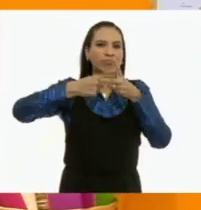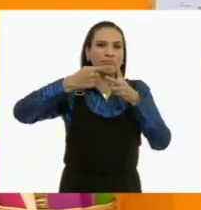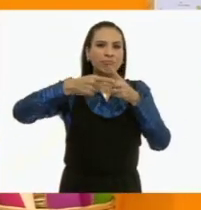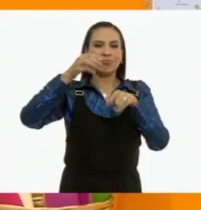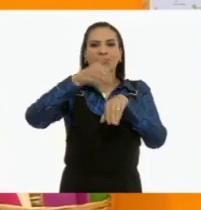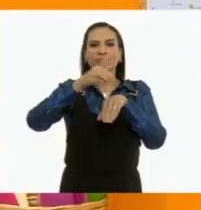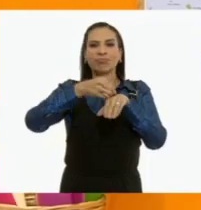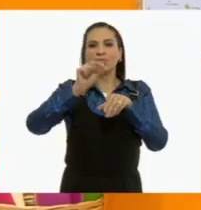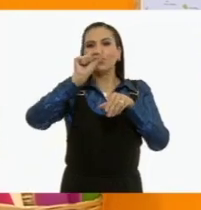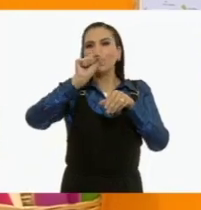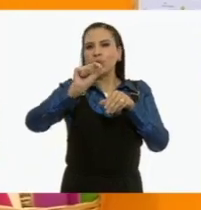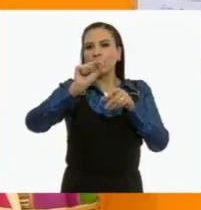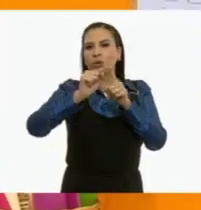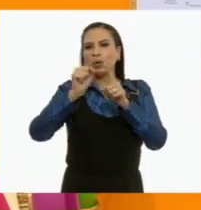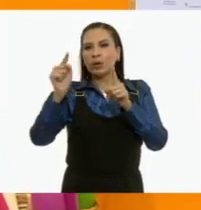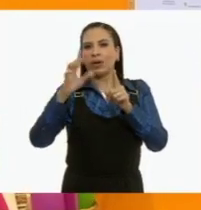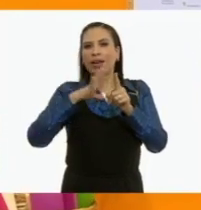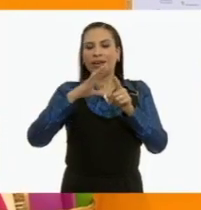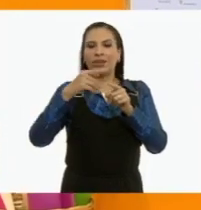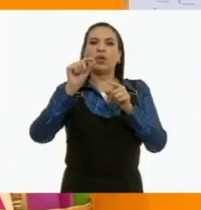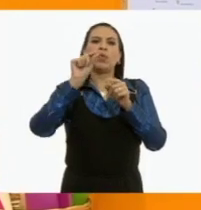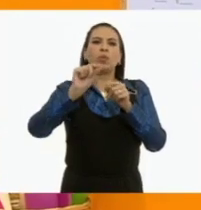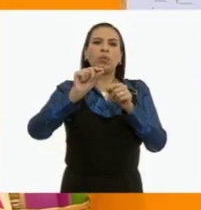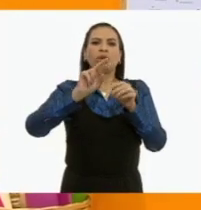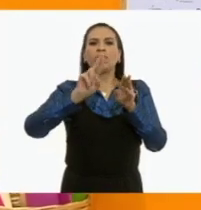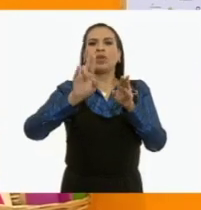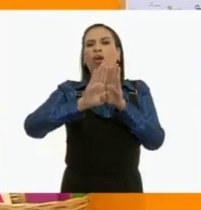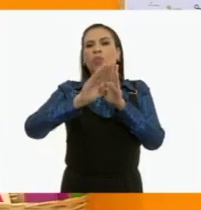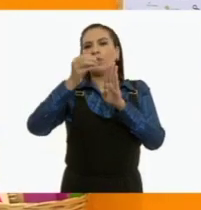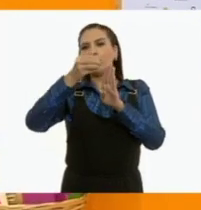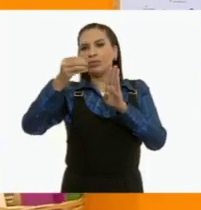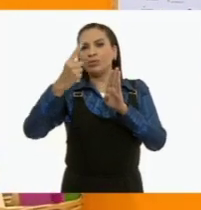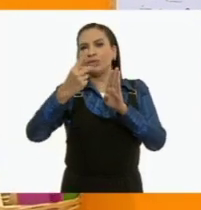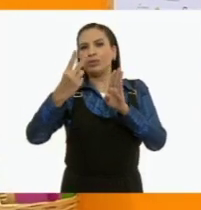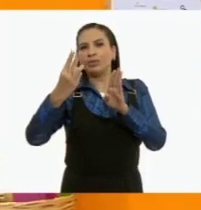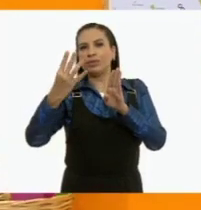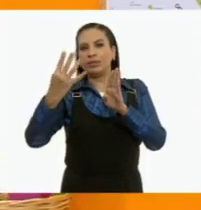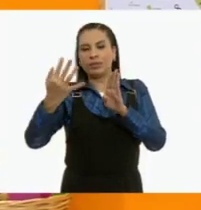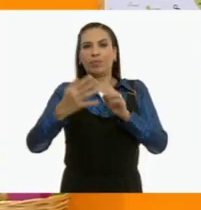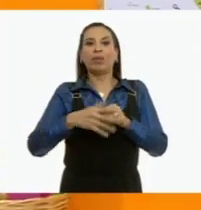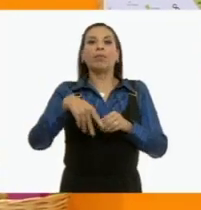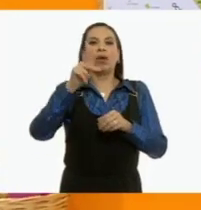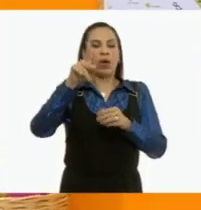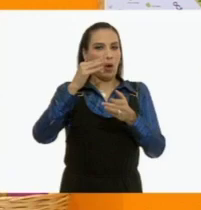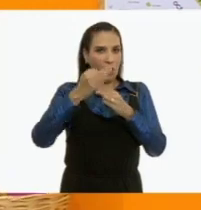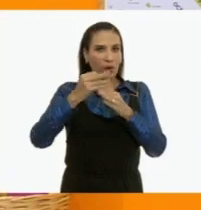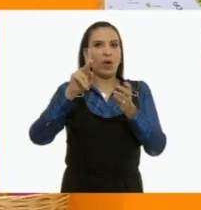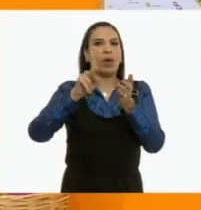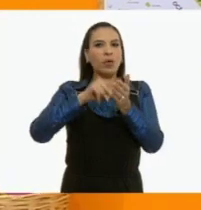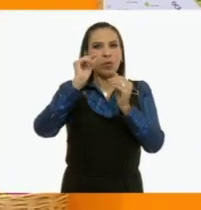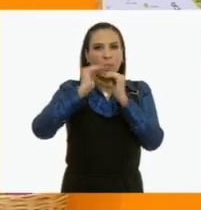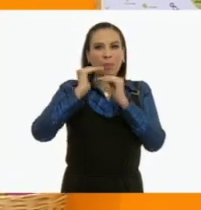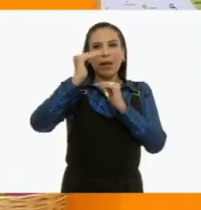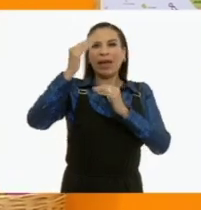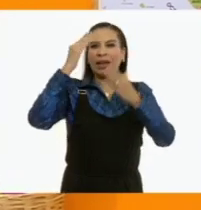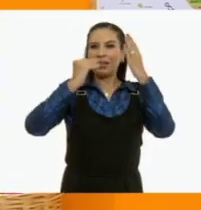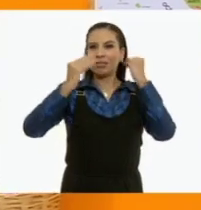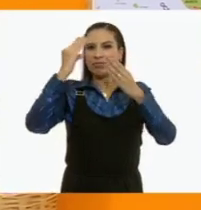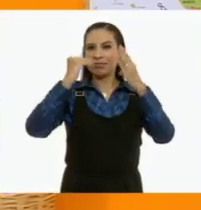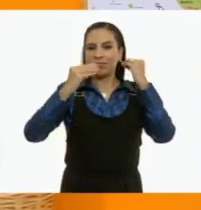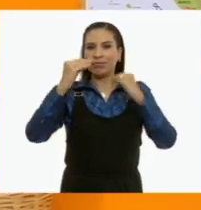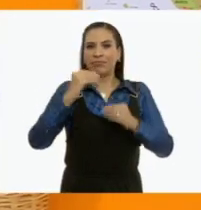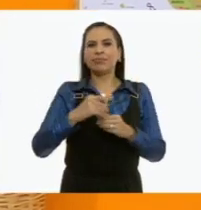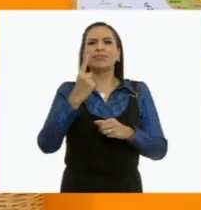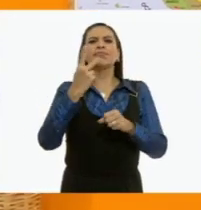números decimales y las que contienen números naturales. Pero hoy les propongo que nos arriesguemos un poquito más.